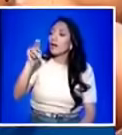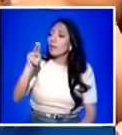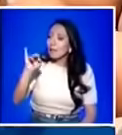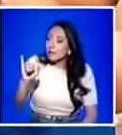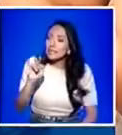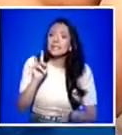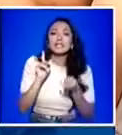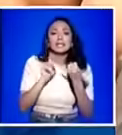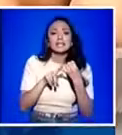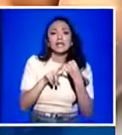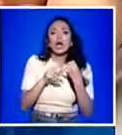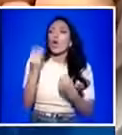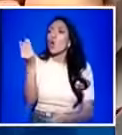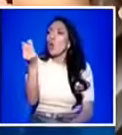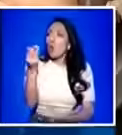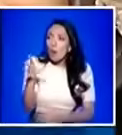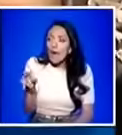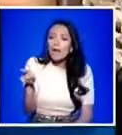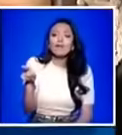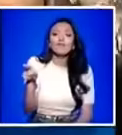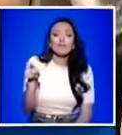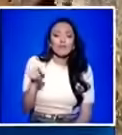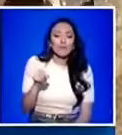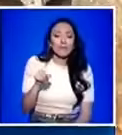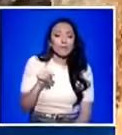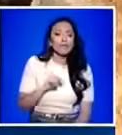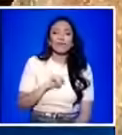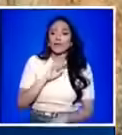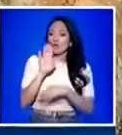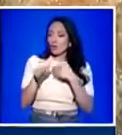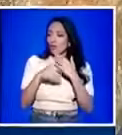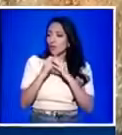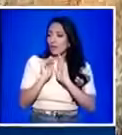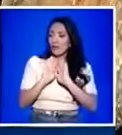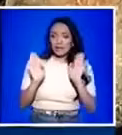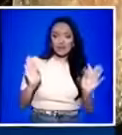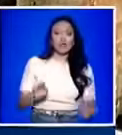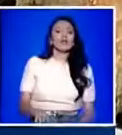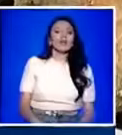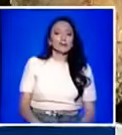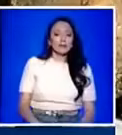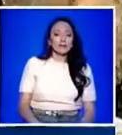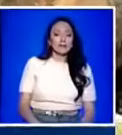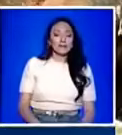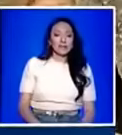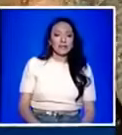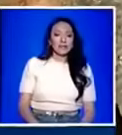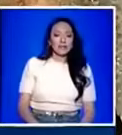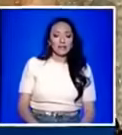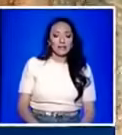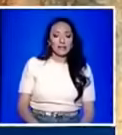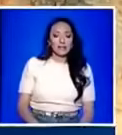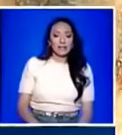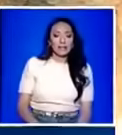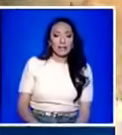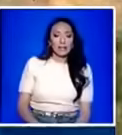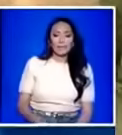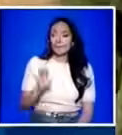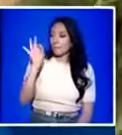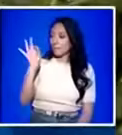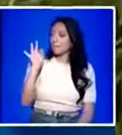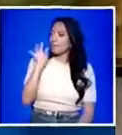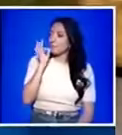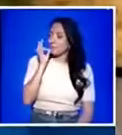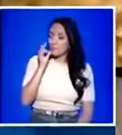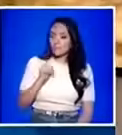huevitos. Ají para de preparar. De todo para poder preparar para hacer esa deliciosa rica